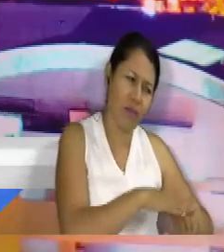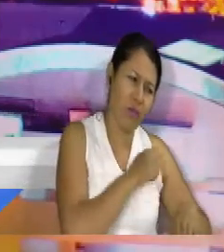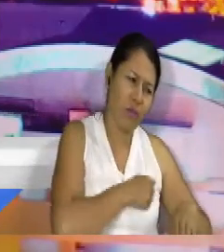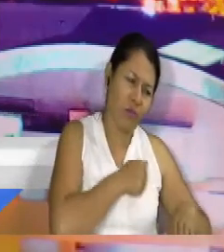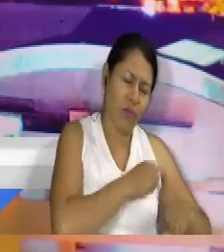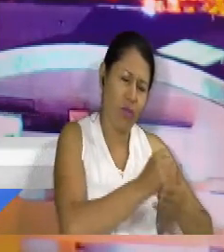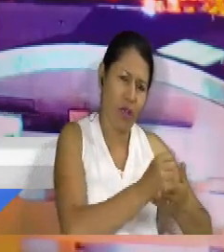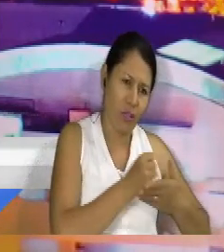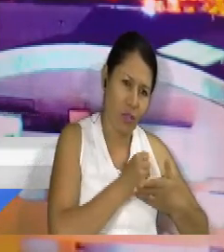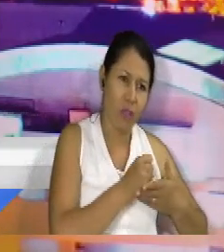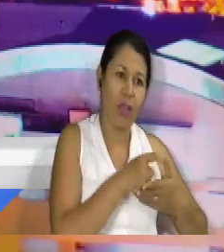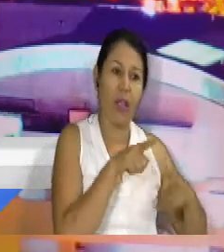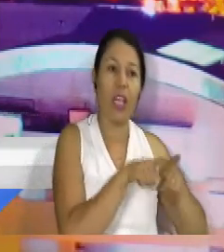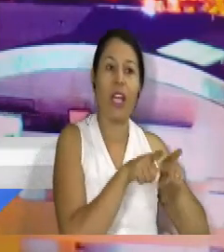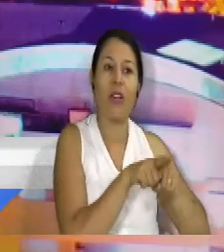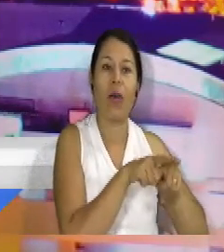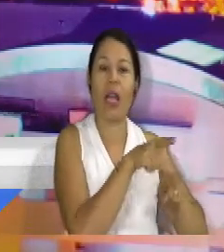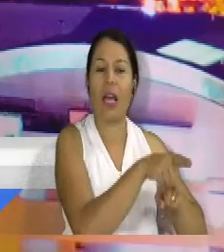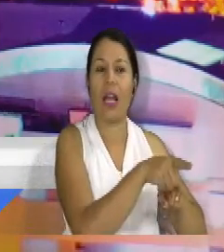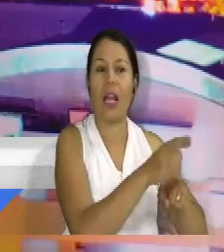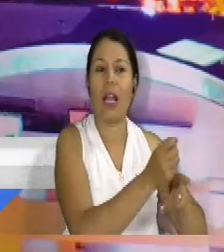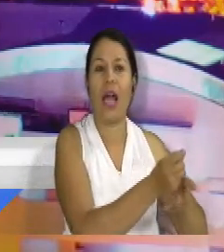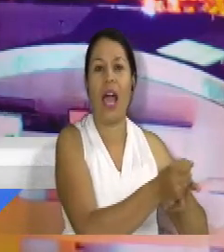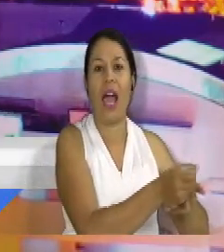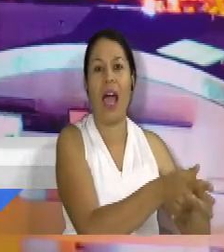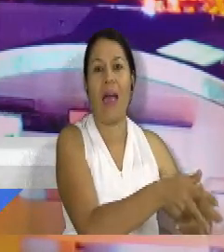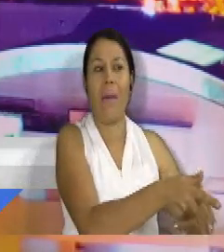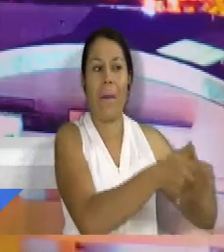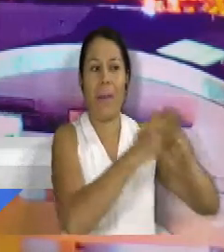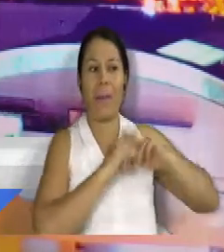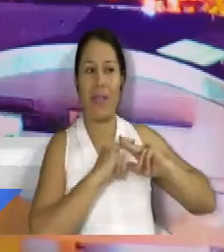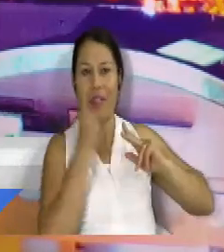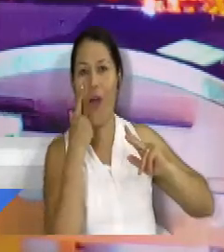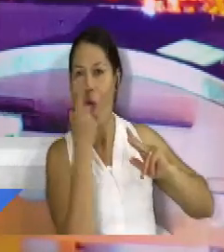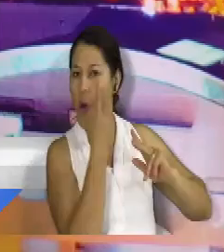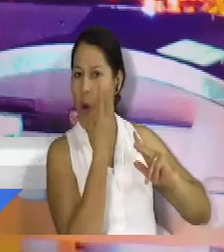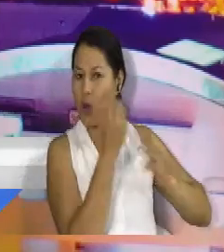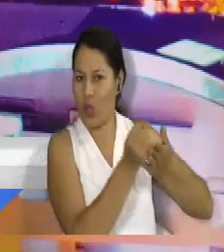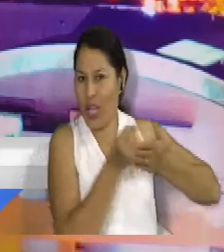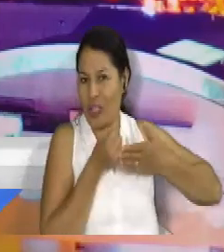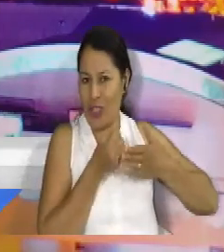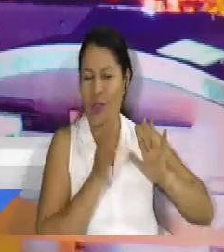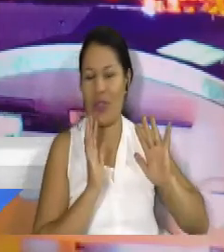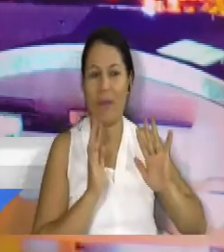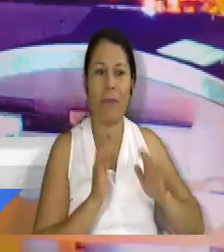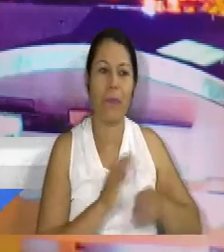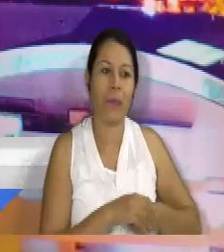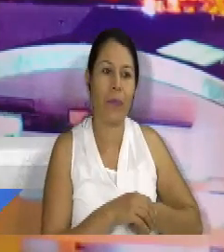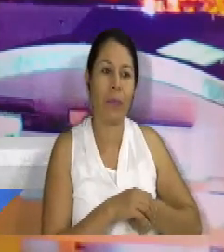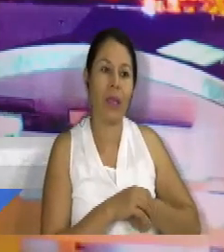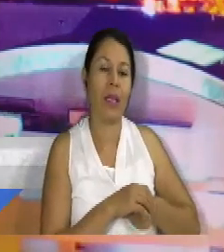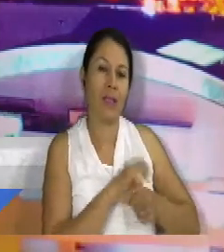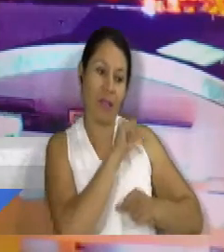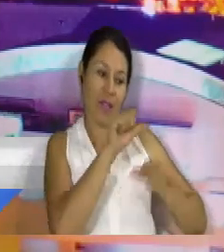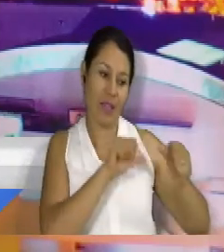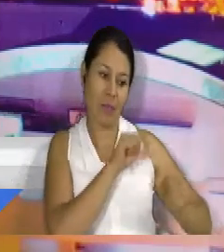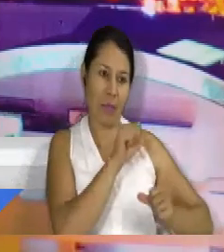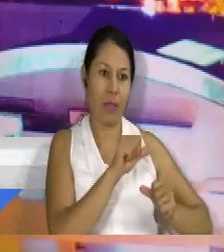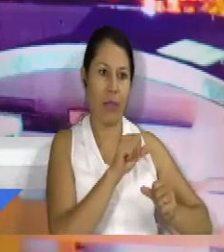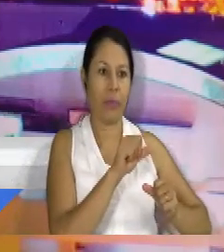prestaba la asesoría visual, ¿cierto? Yo le decía a él, y después, cuando salgo de la primera operación, yo me quedé